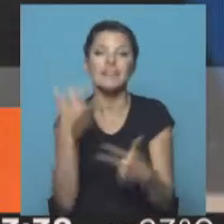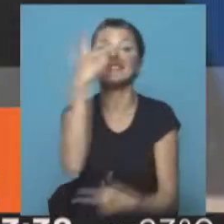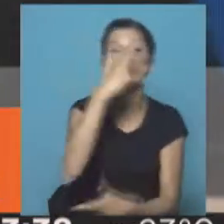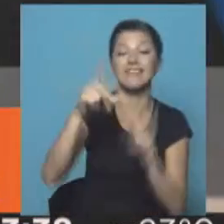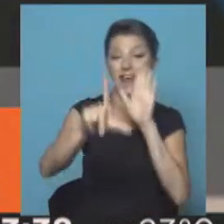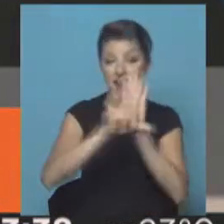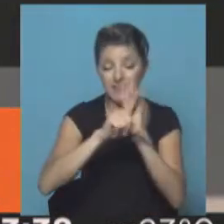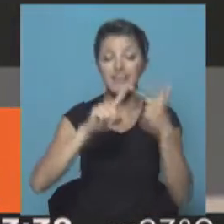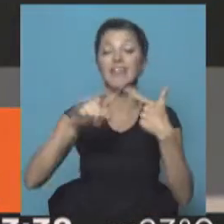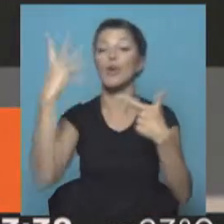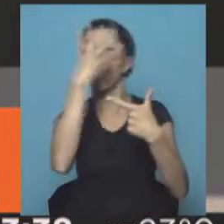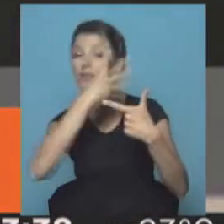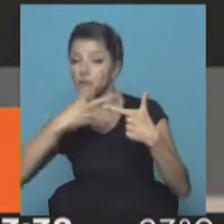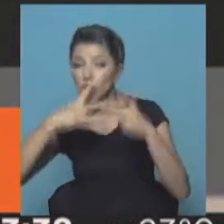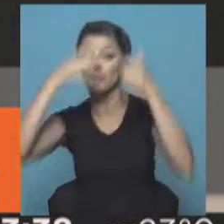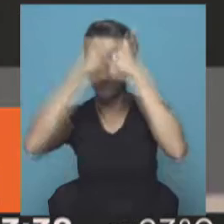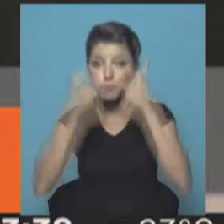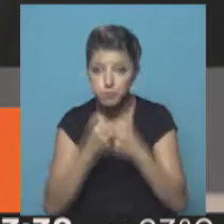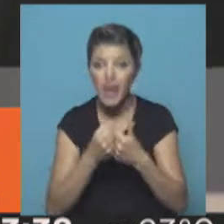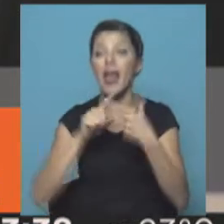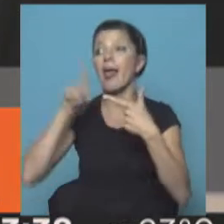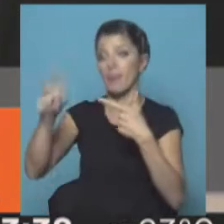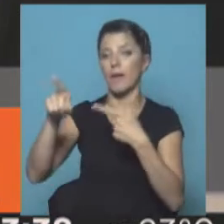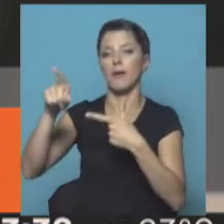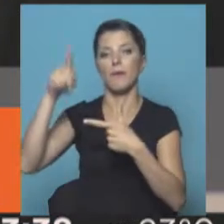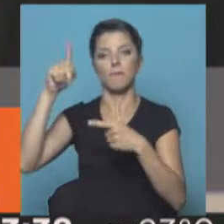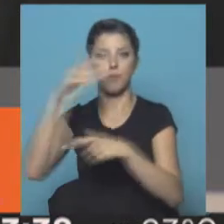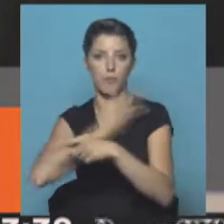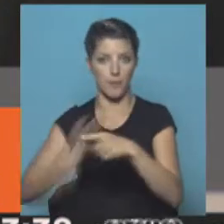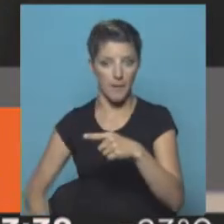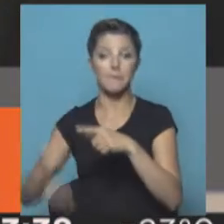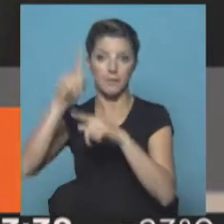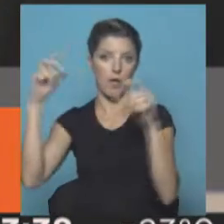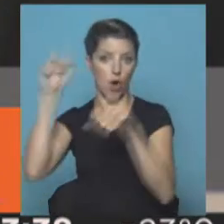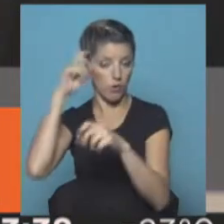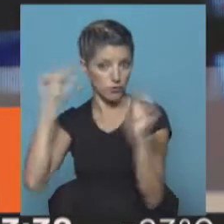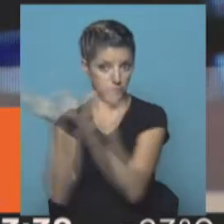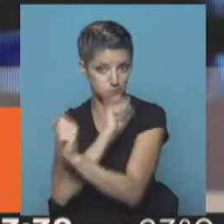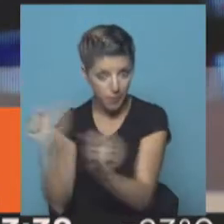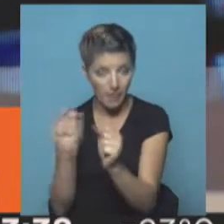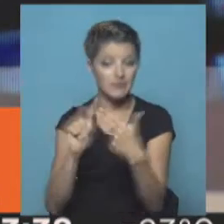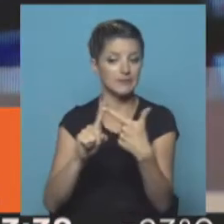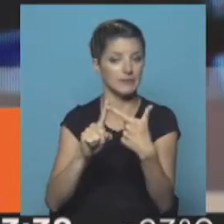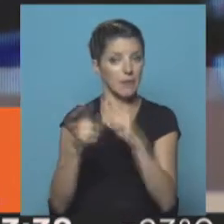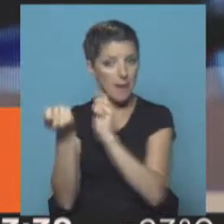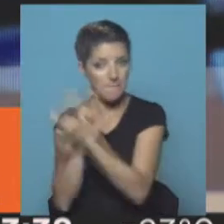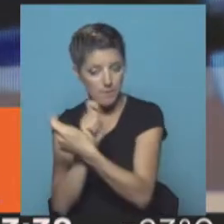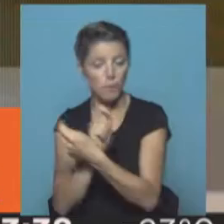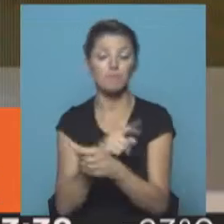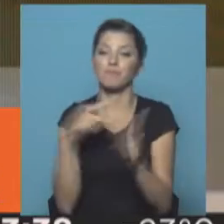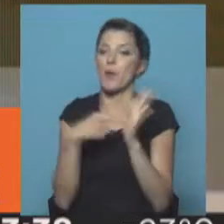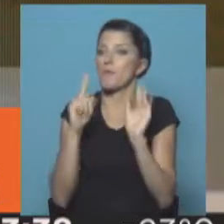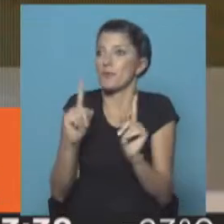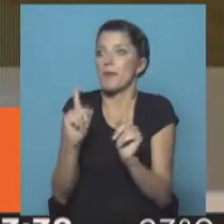son los que debería modificar la Asamblea Nacional, que es unicameral en Venezuela. Y la realidad es que en un momento de convulsión,